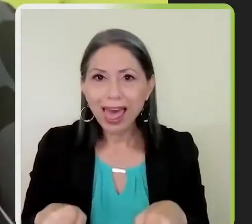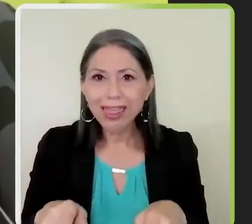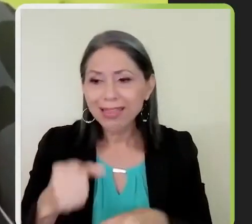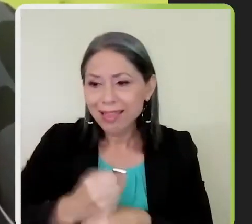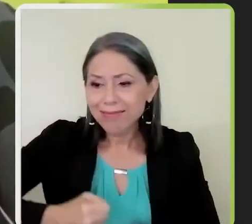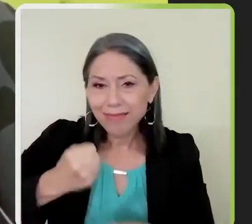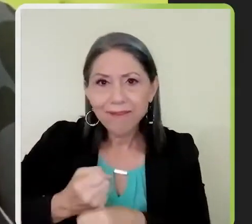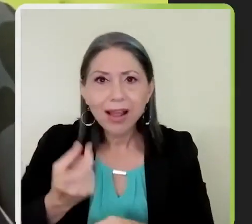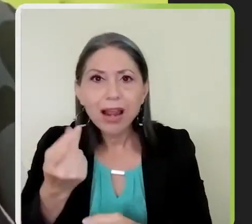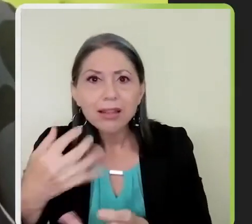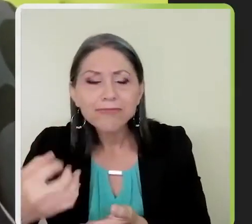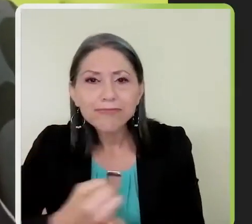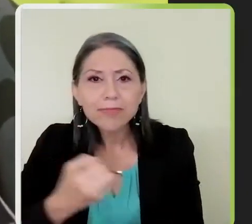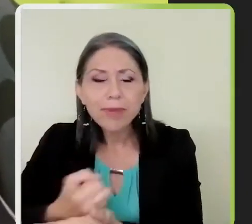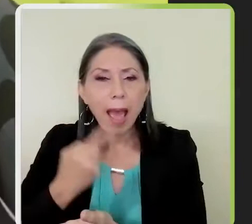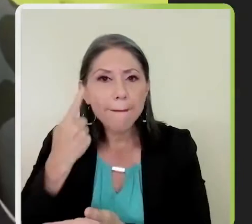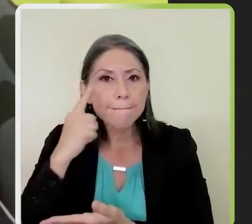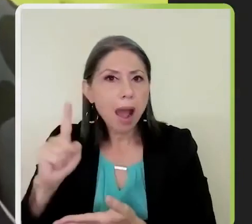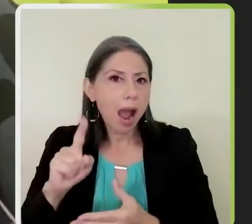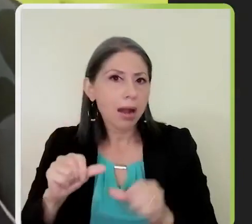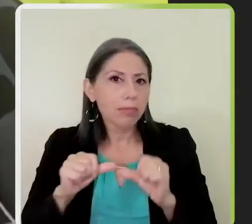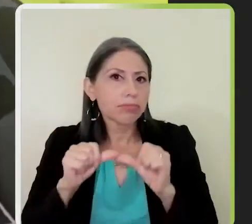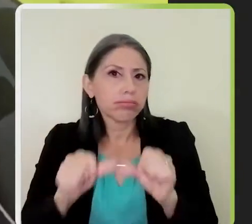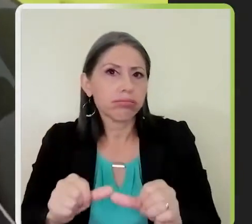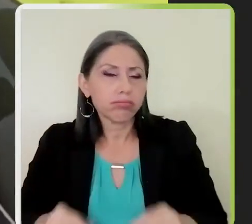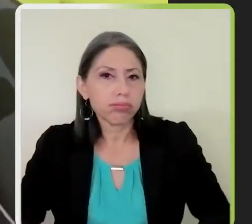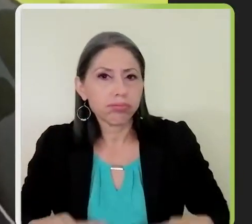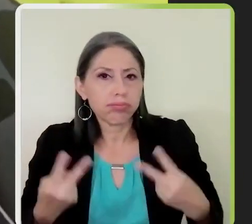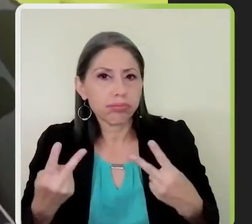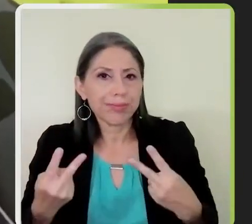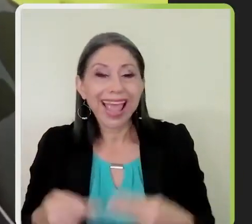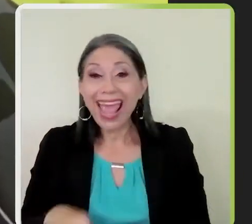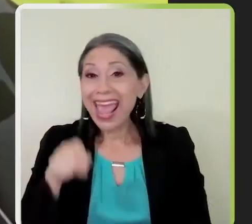algún ingreso para sobrevivir. Por tanto,